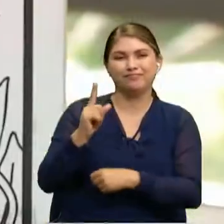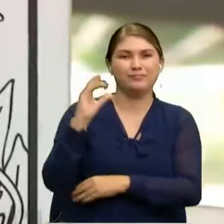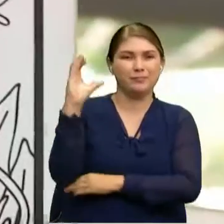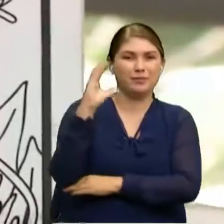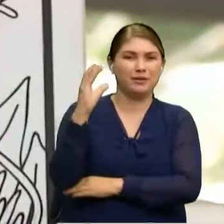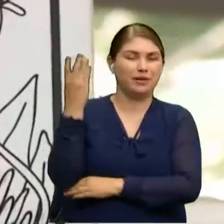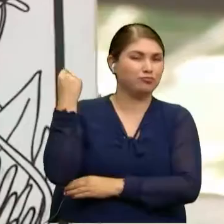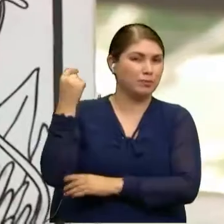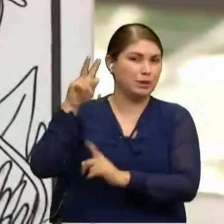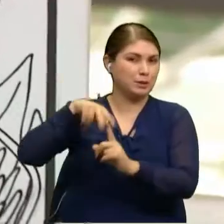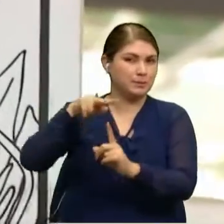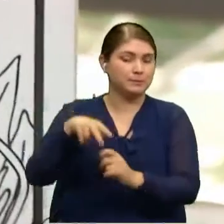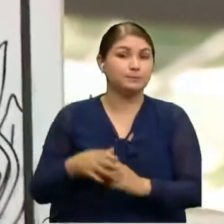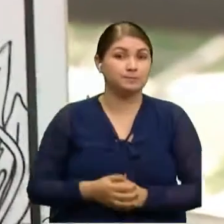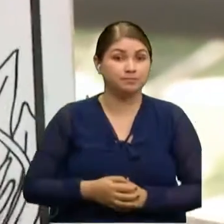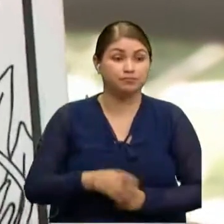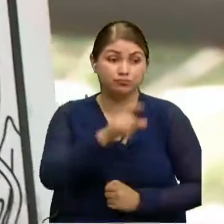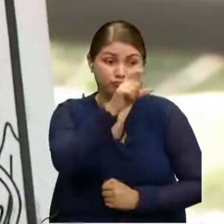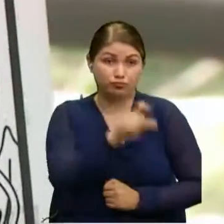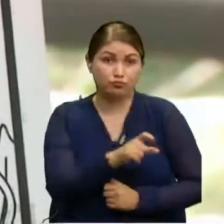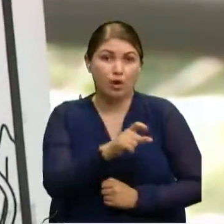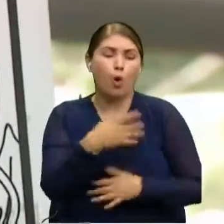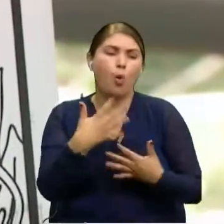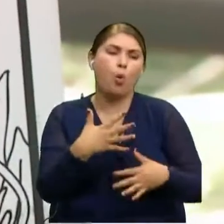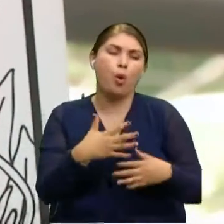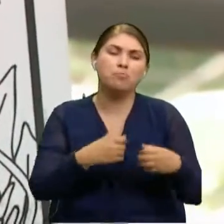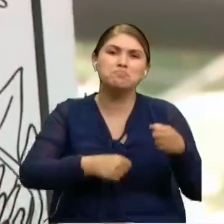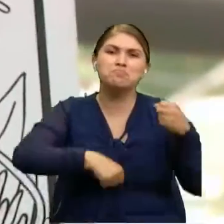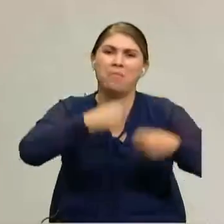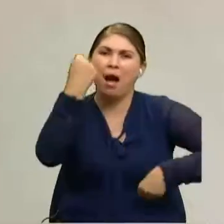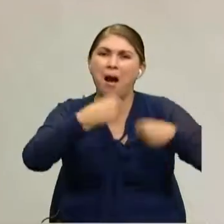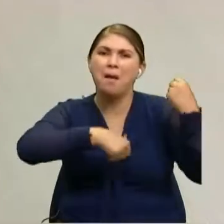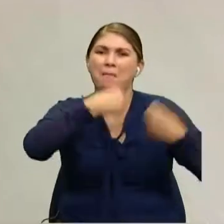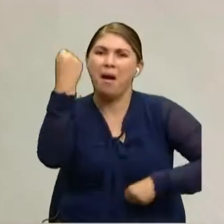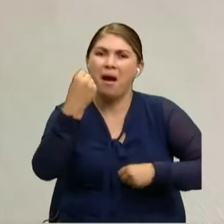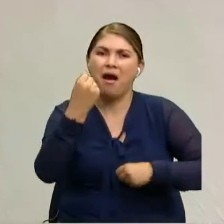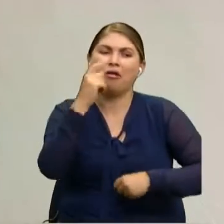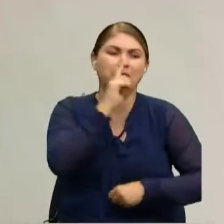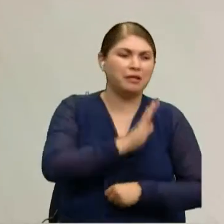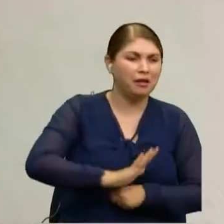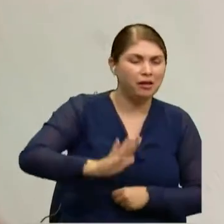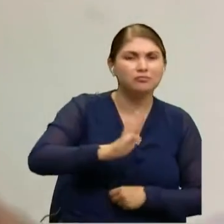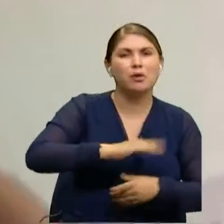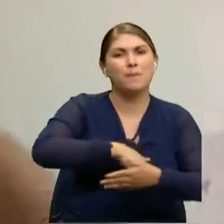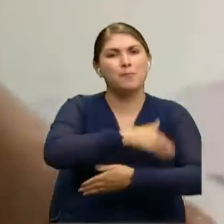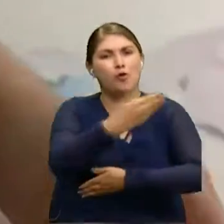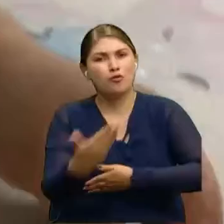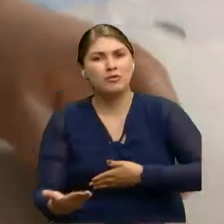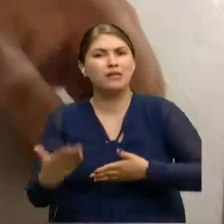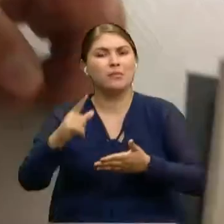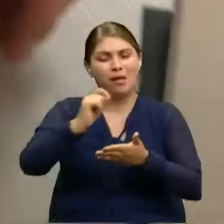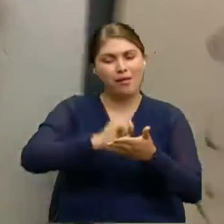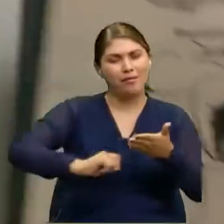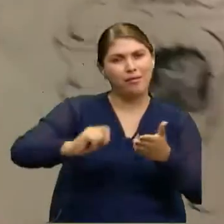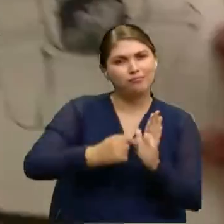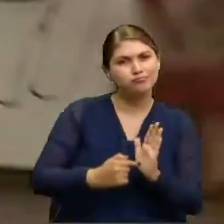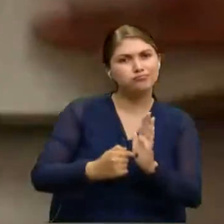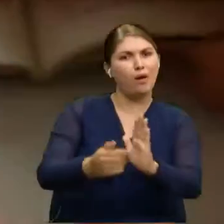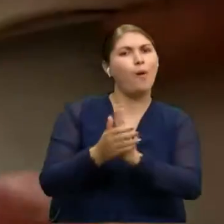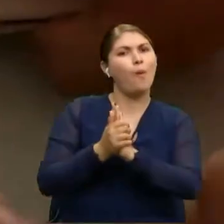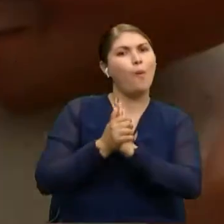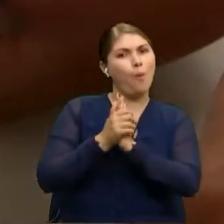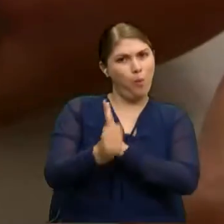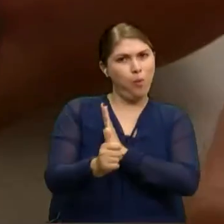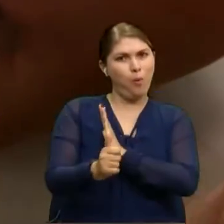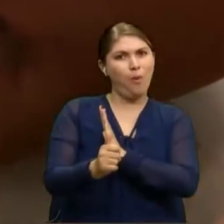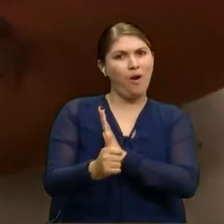desde hace 2 meses. Un artista que ha ganado diversos certámenes a nivel nacional de poesía y literatura, mostrando el talento que